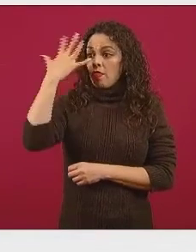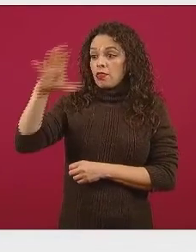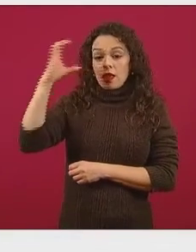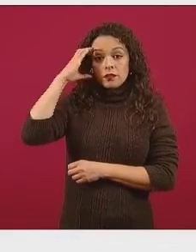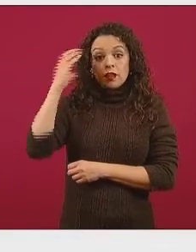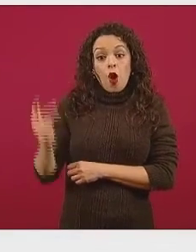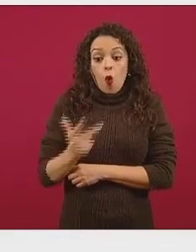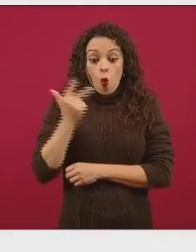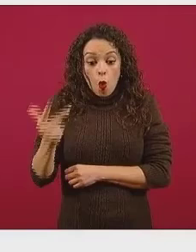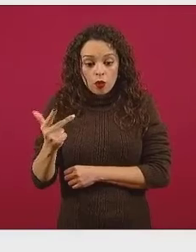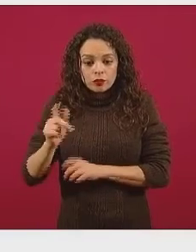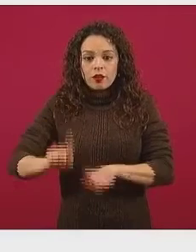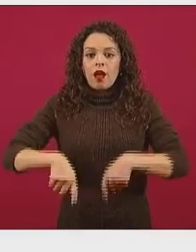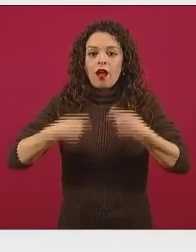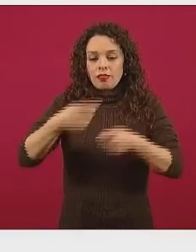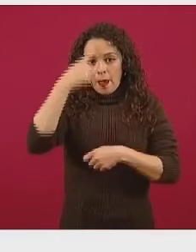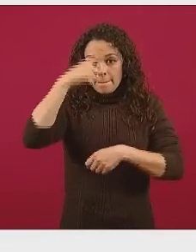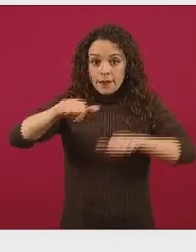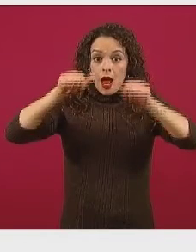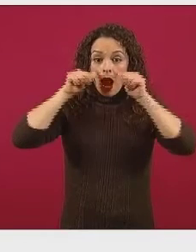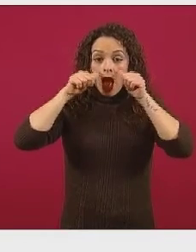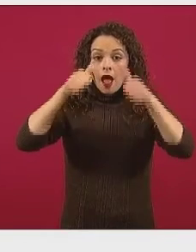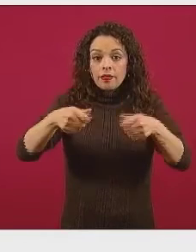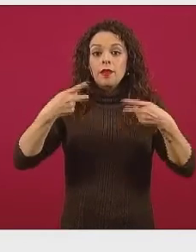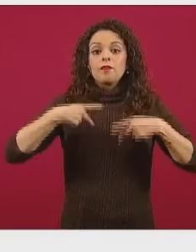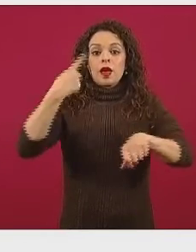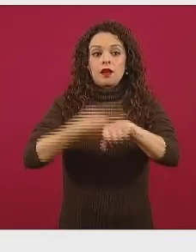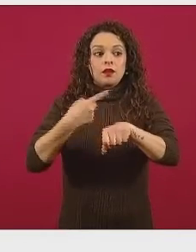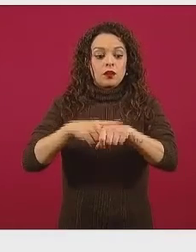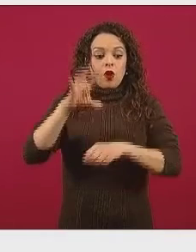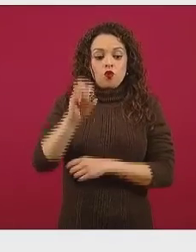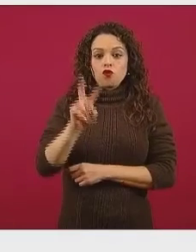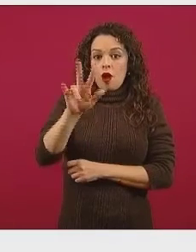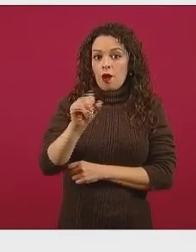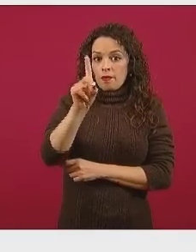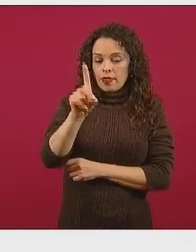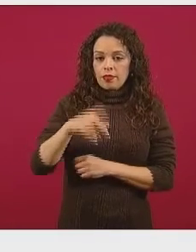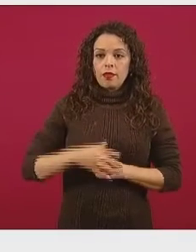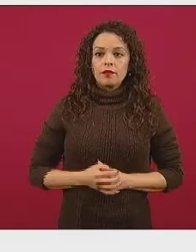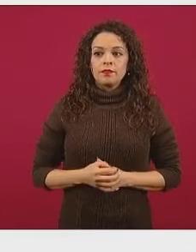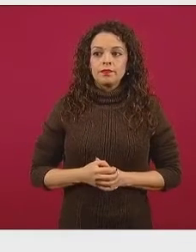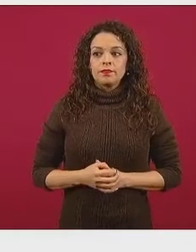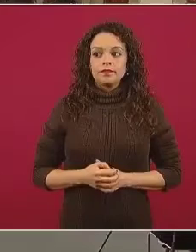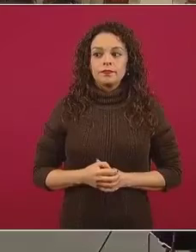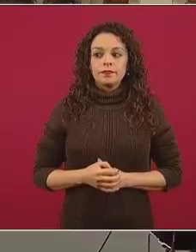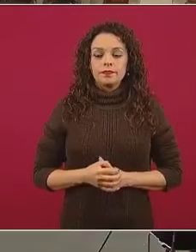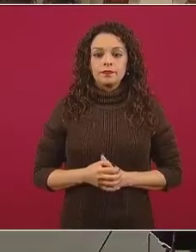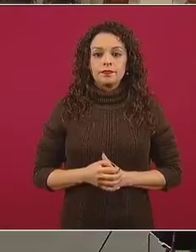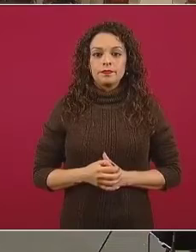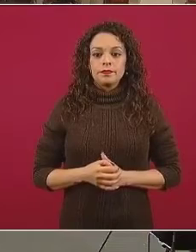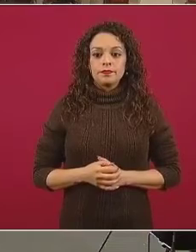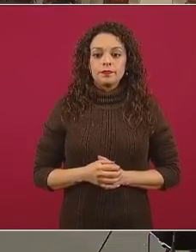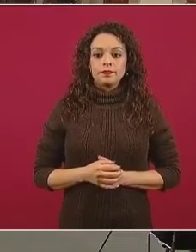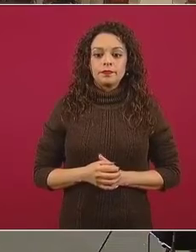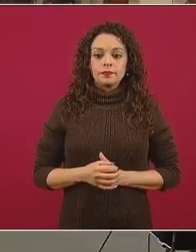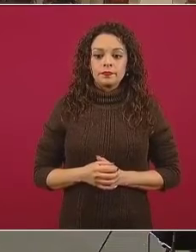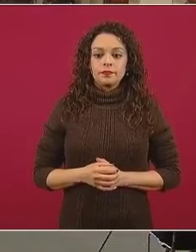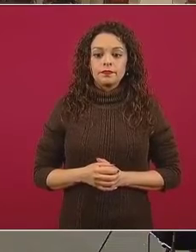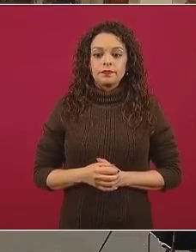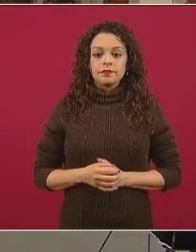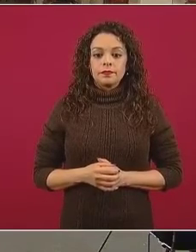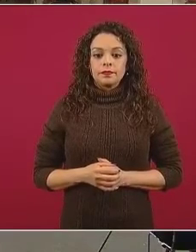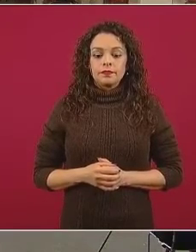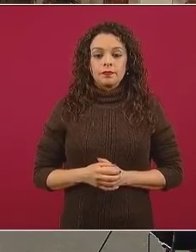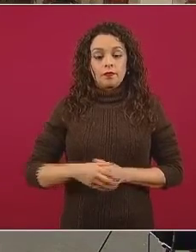camas destinadas para la atención de COVID están ocupadas. La siguiente. Y en las camas